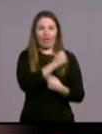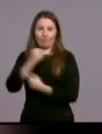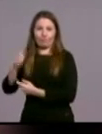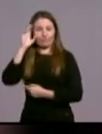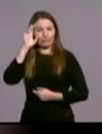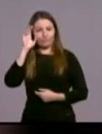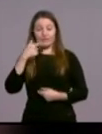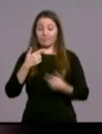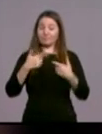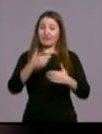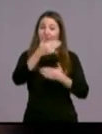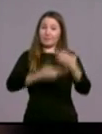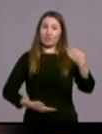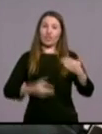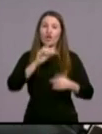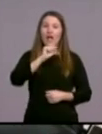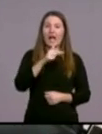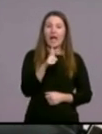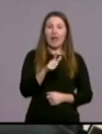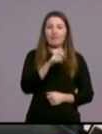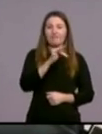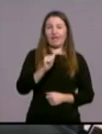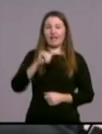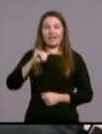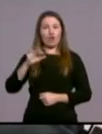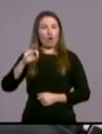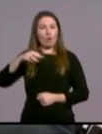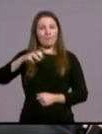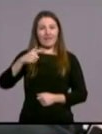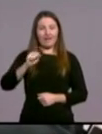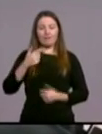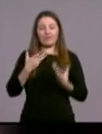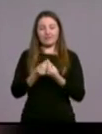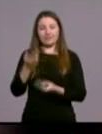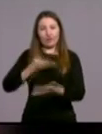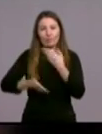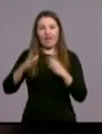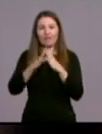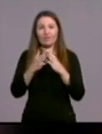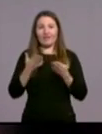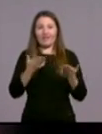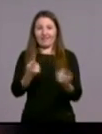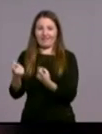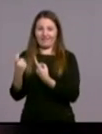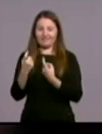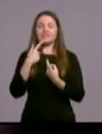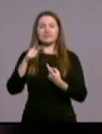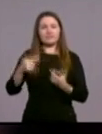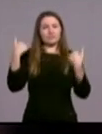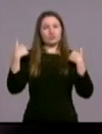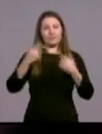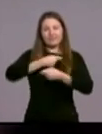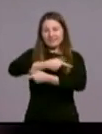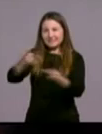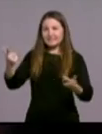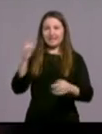semanario alfa y omega en colaboración con ayuda a la iglesia necesitada se ha puesto manos a la obra y van a ser los encargados de hacerles llegar todas las cartas